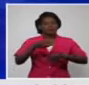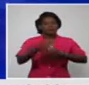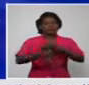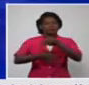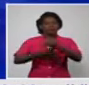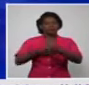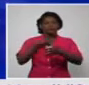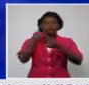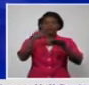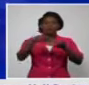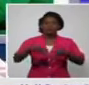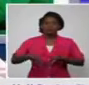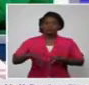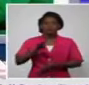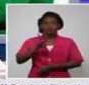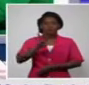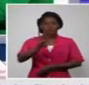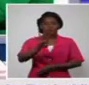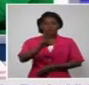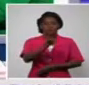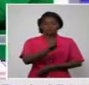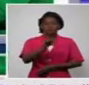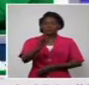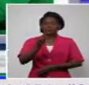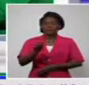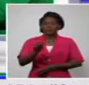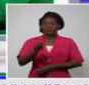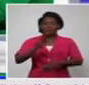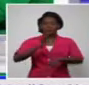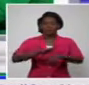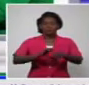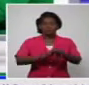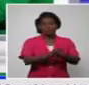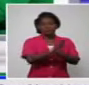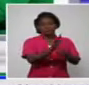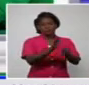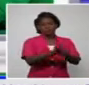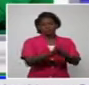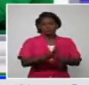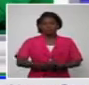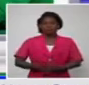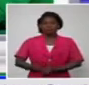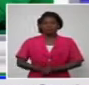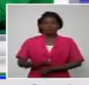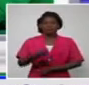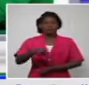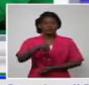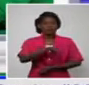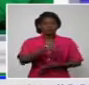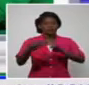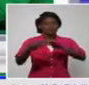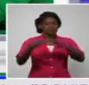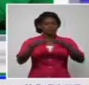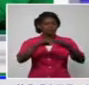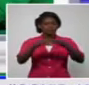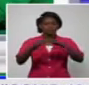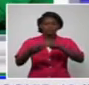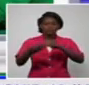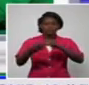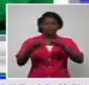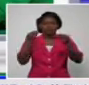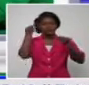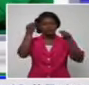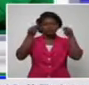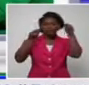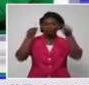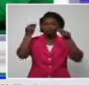de 4 personas con la COVID-19 en nuestro país. Anoche se discutió, se debatió